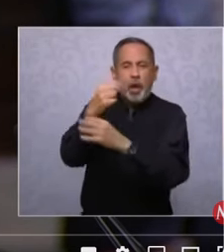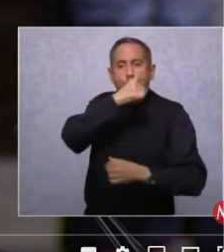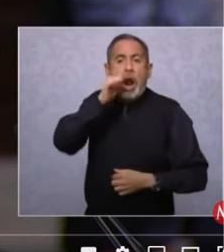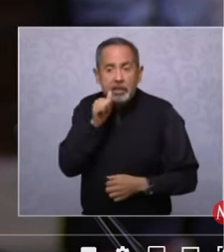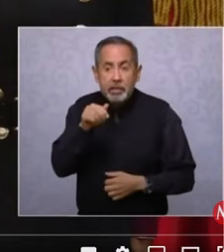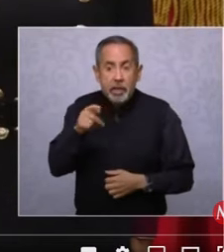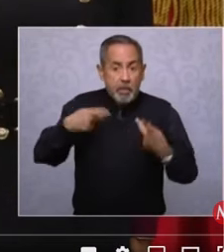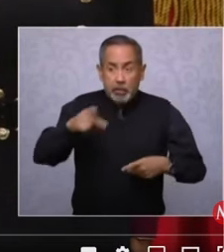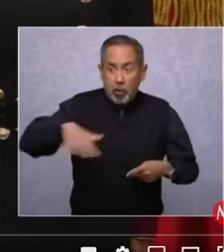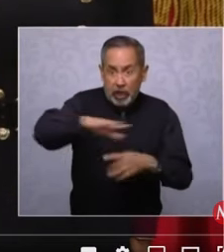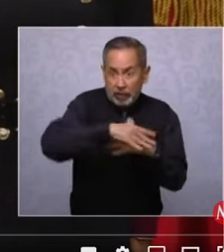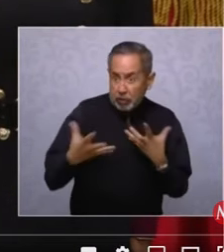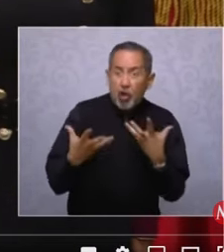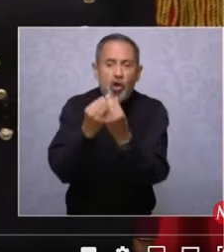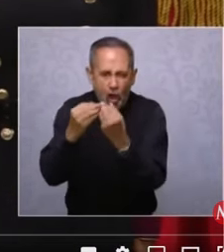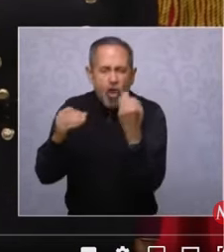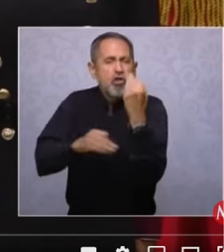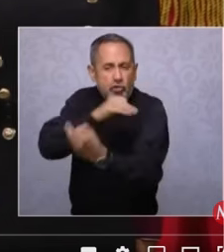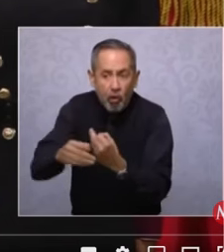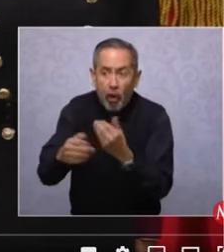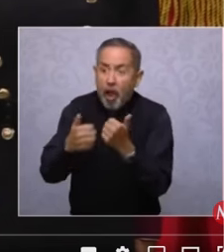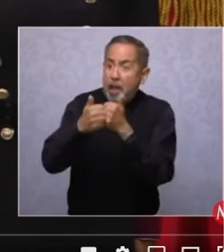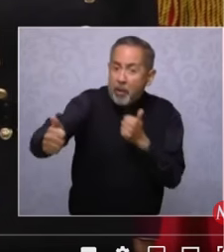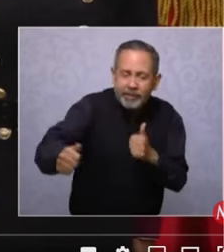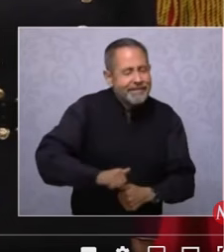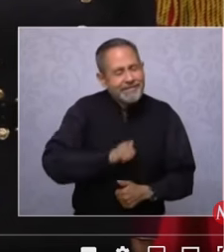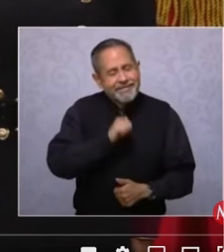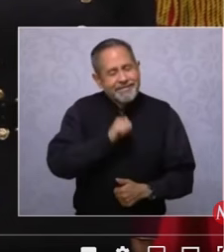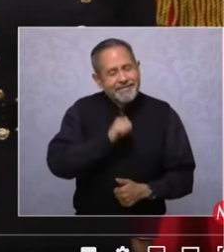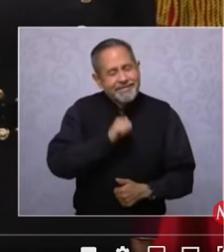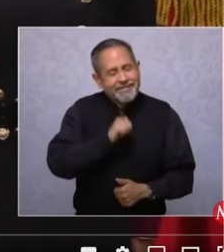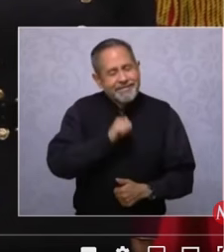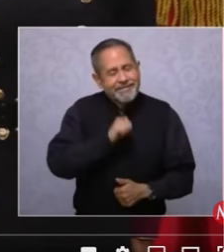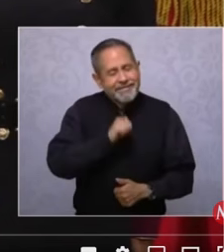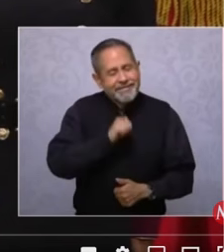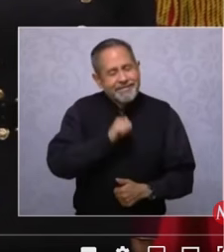pueblo todo, sin el pueblo nada. Cinco.